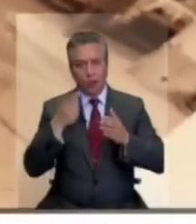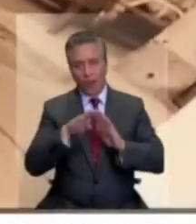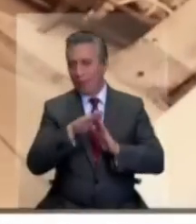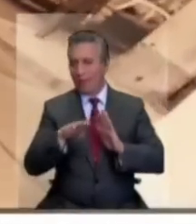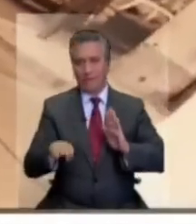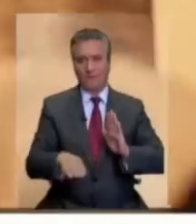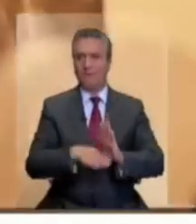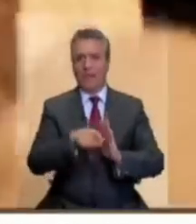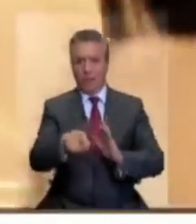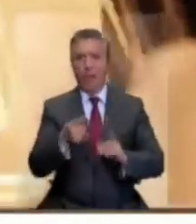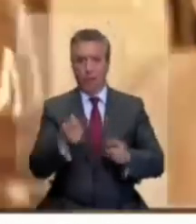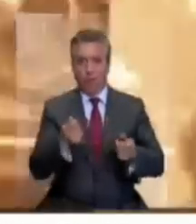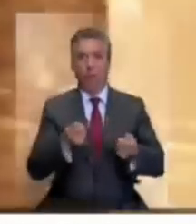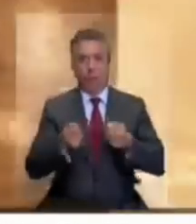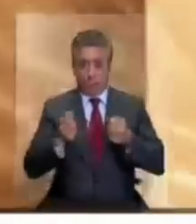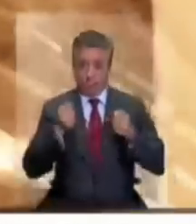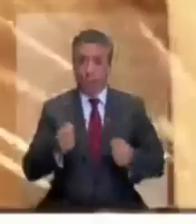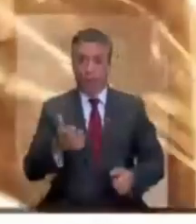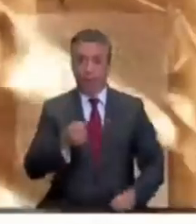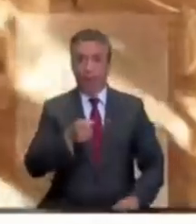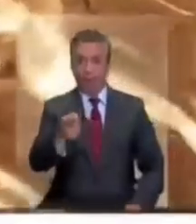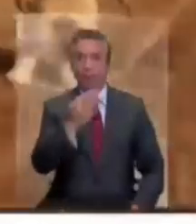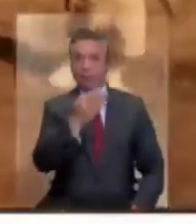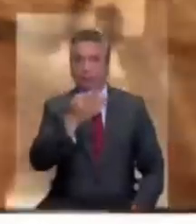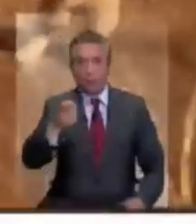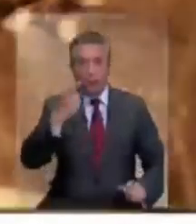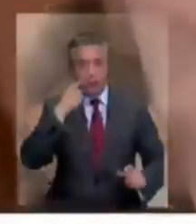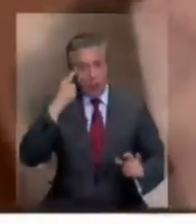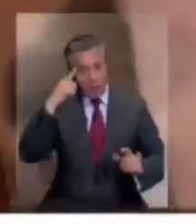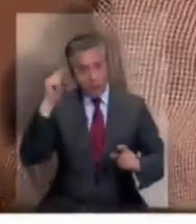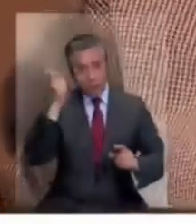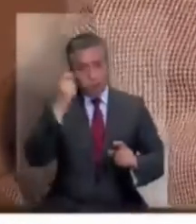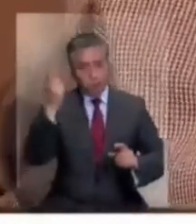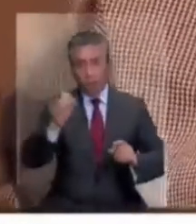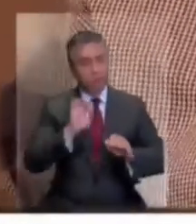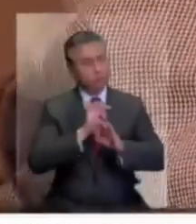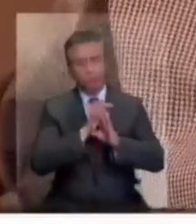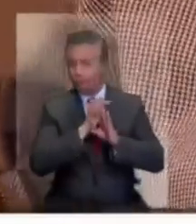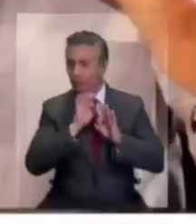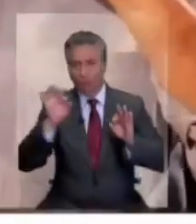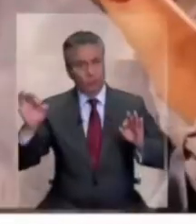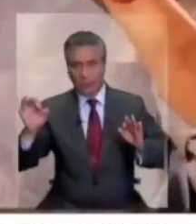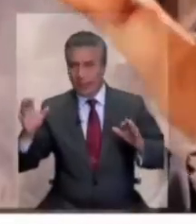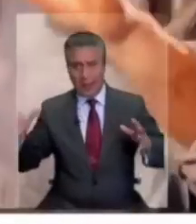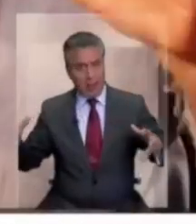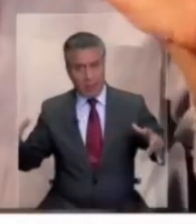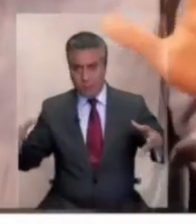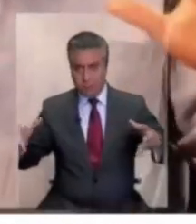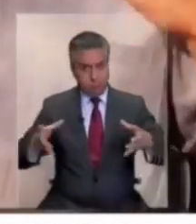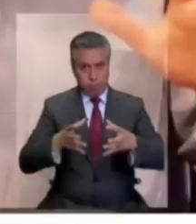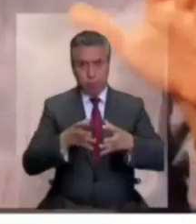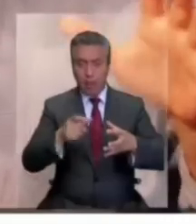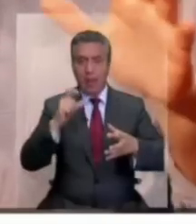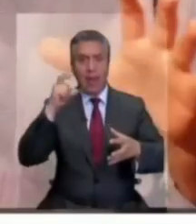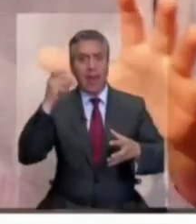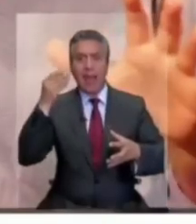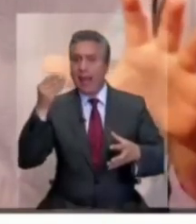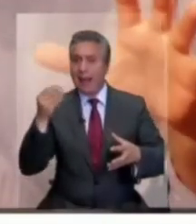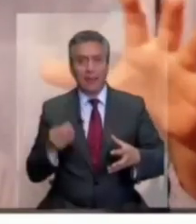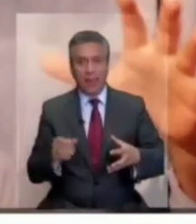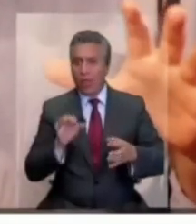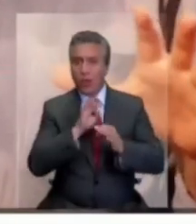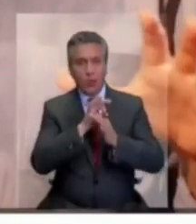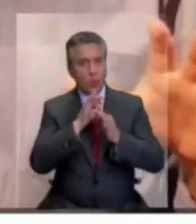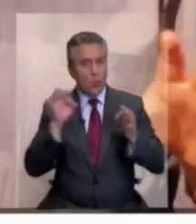pueden llegar a alcanzar este número de autores nunca había sido reunido eh esta calidad de autores tampoco había sido